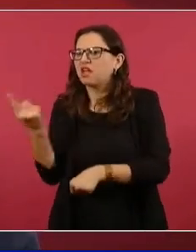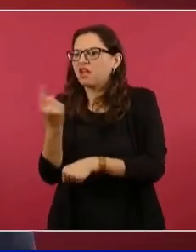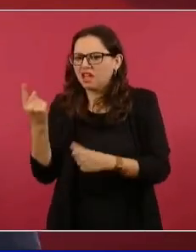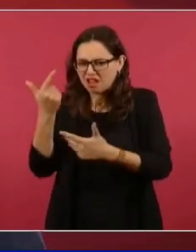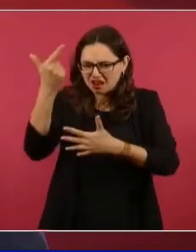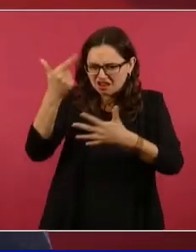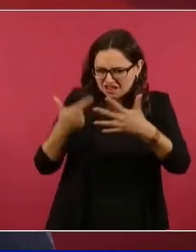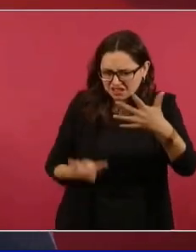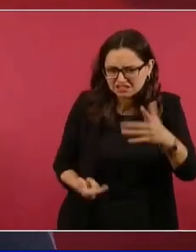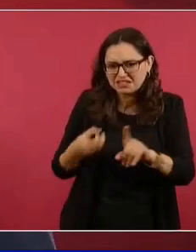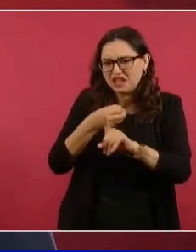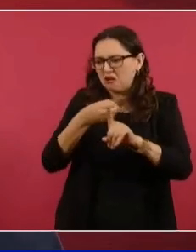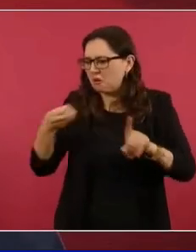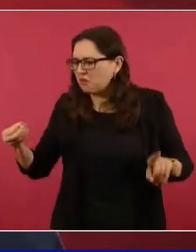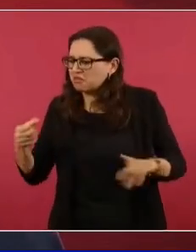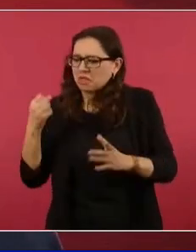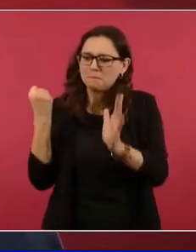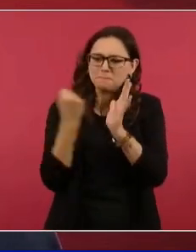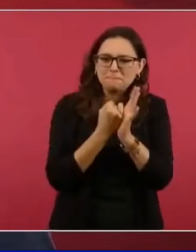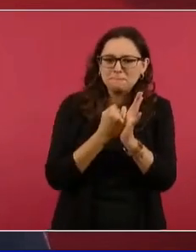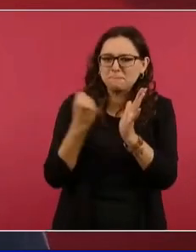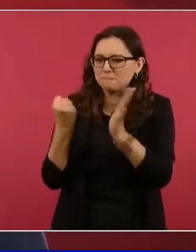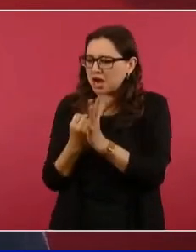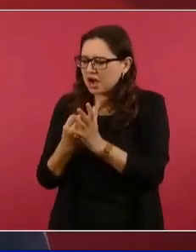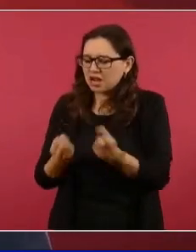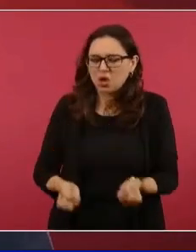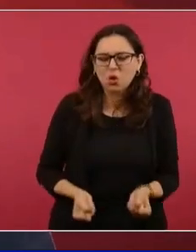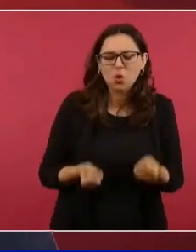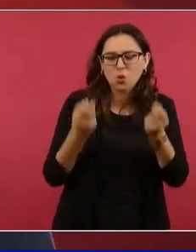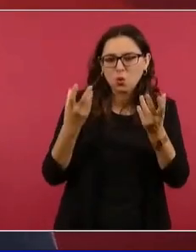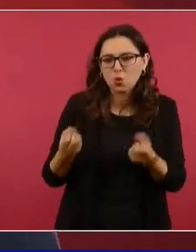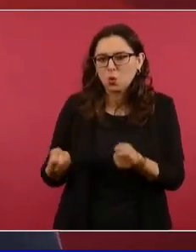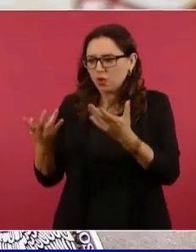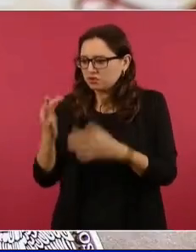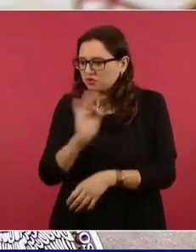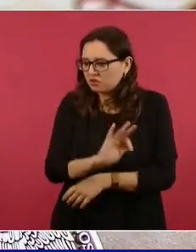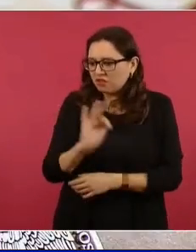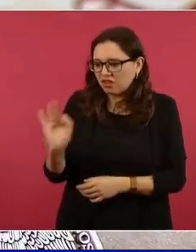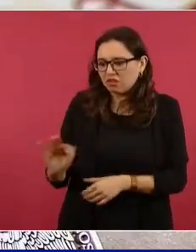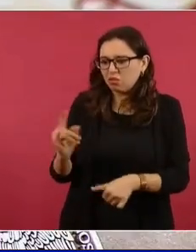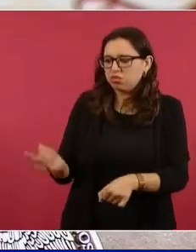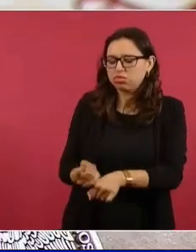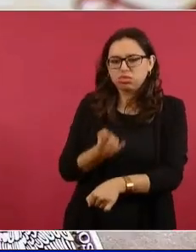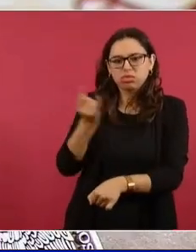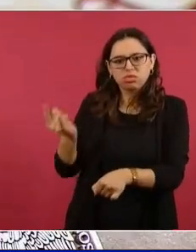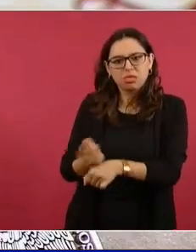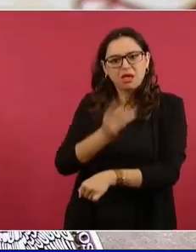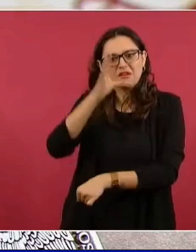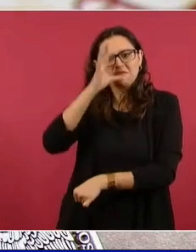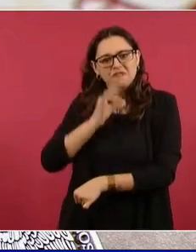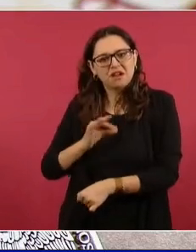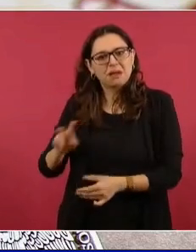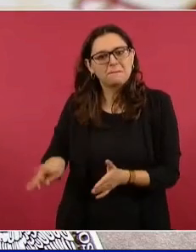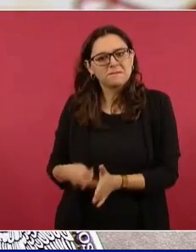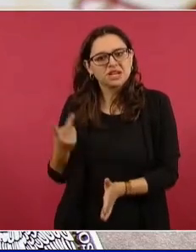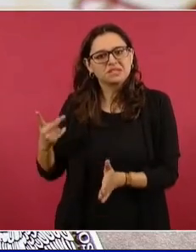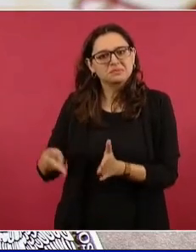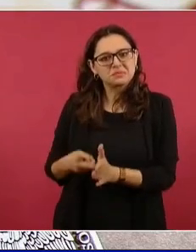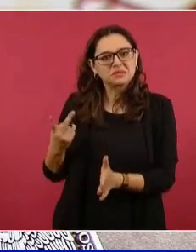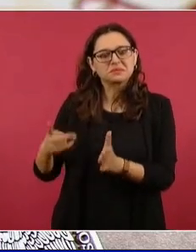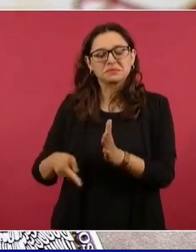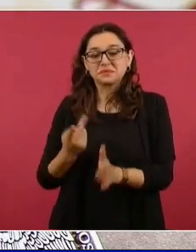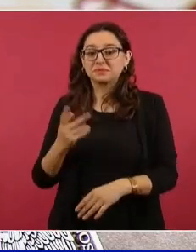de los tipos de vacuna como de las cantidades de vacuna y los calendarios de entrega de vacunas, y realmente nosotros